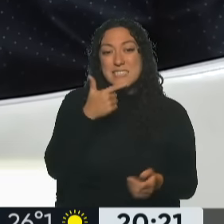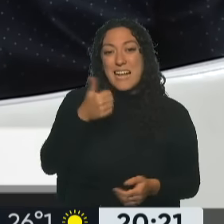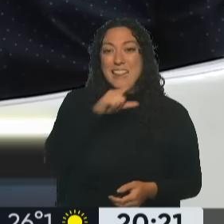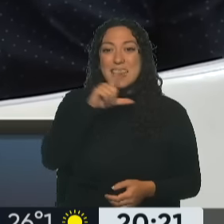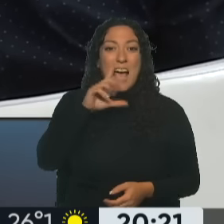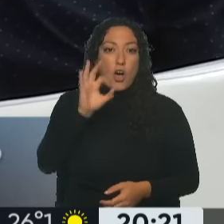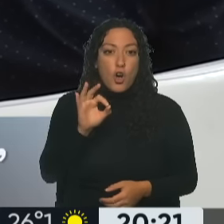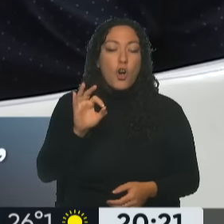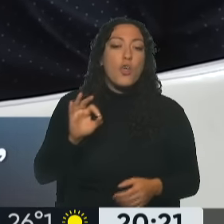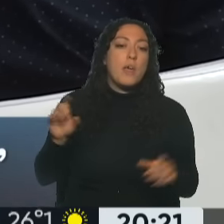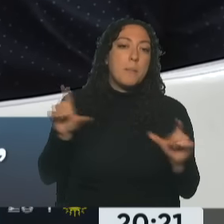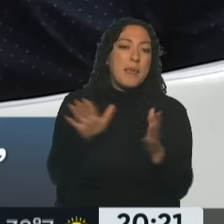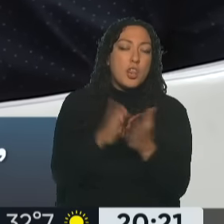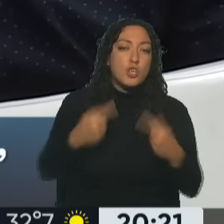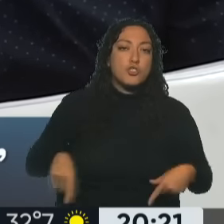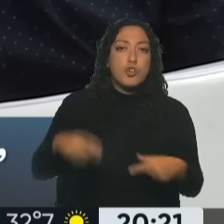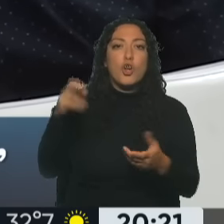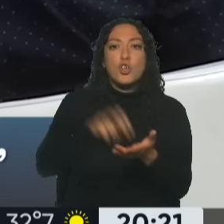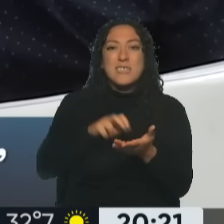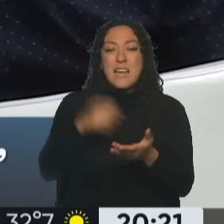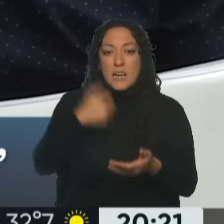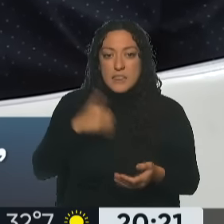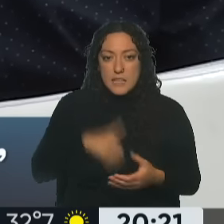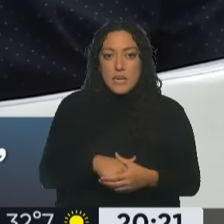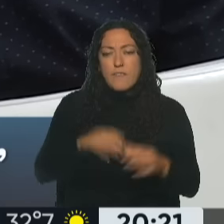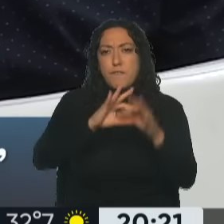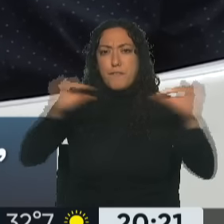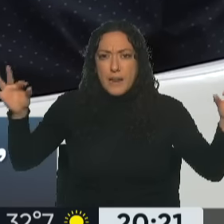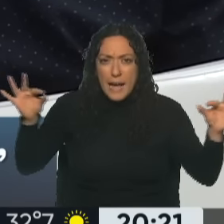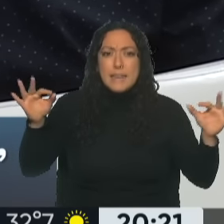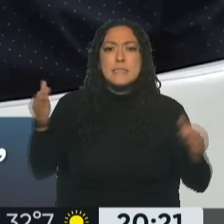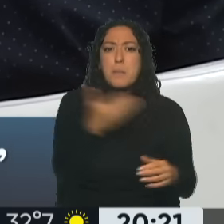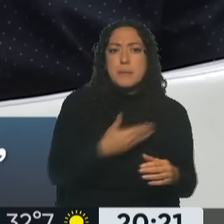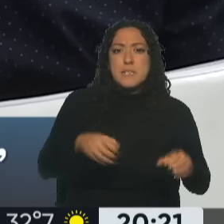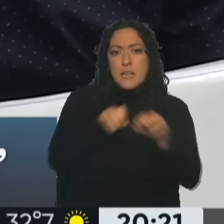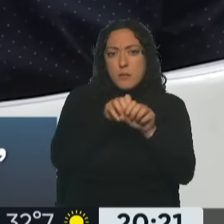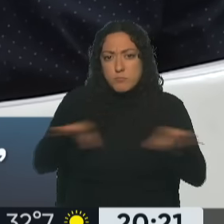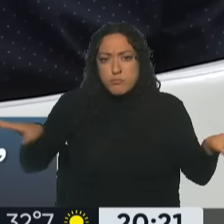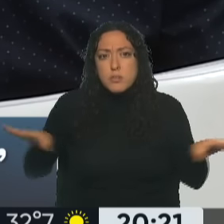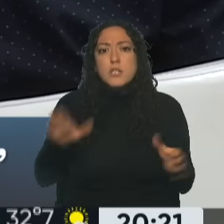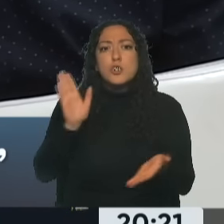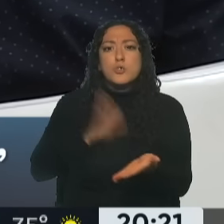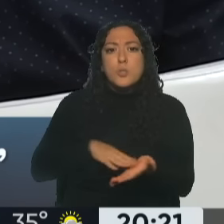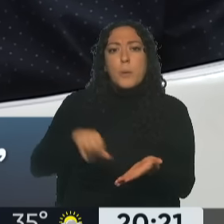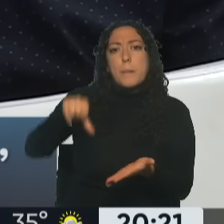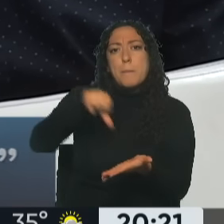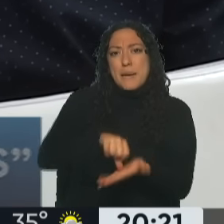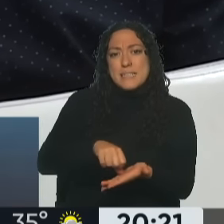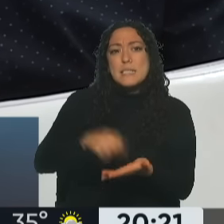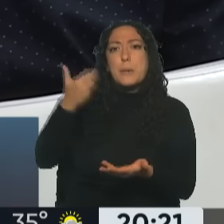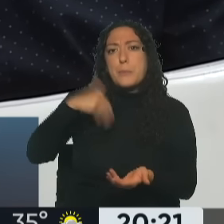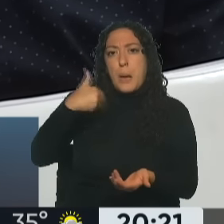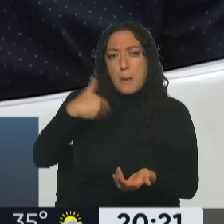argentinas lo quería consultar por una resonante frase hoy de que se conocido del presidente emiley acerca de que el país está cerca de